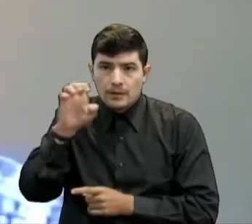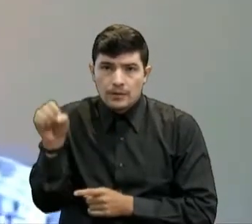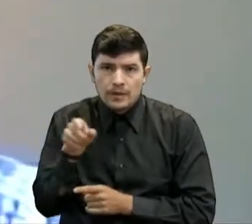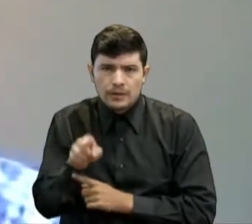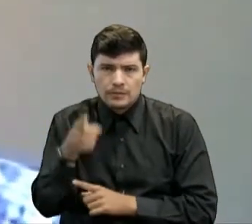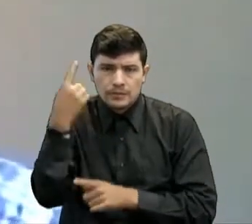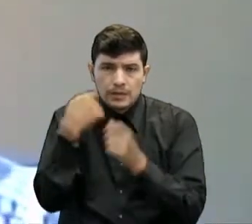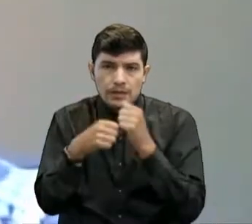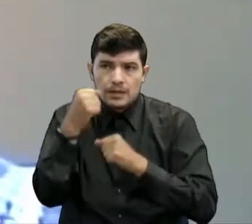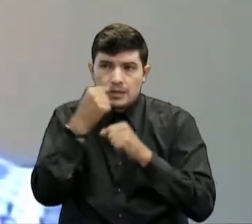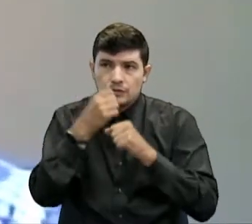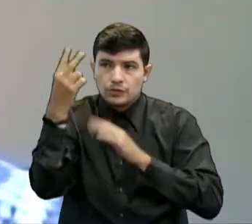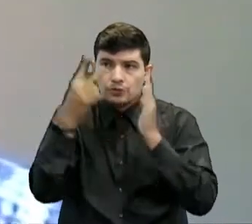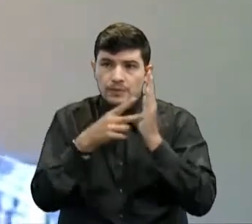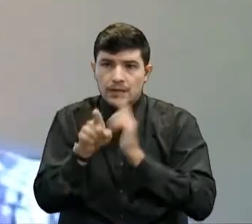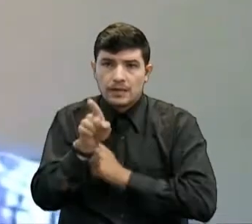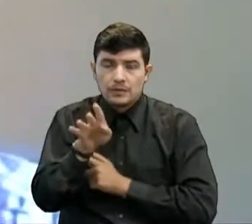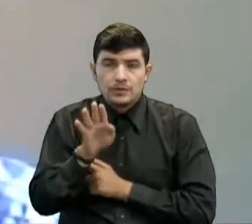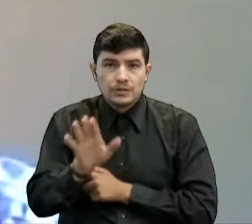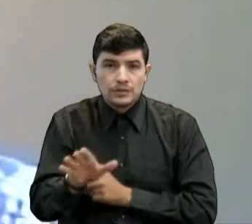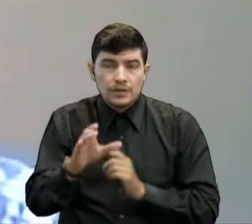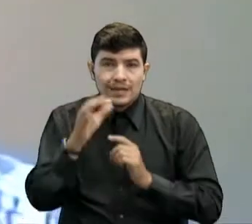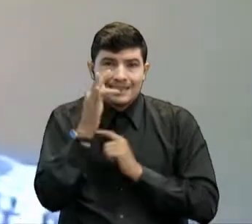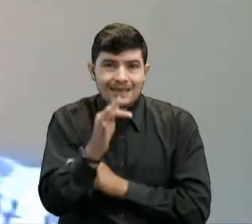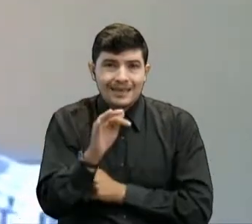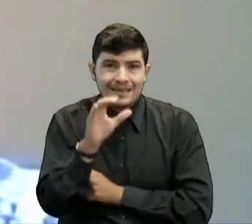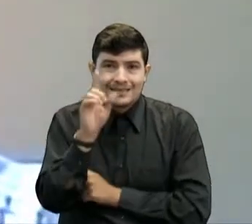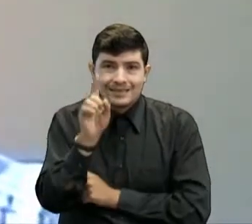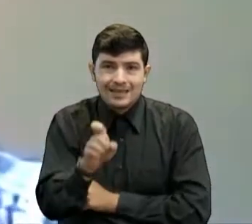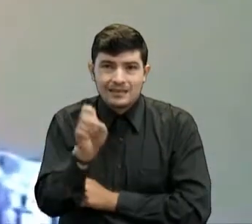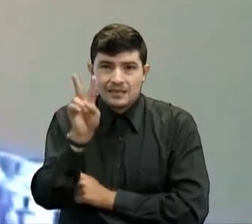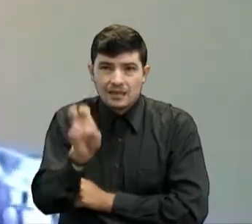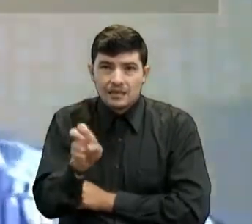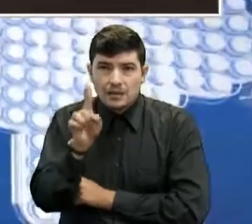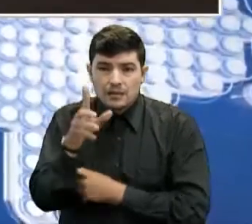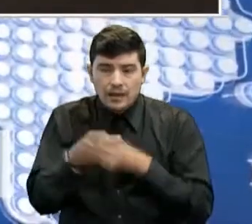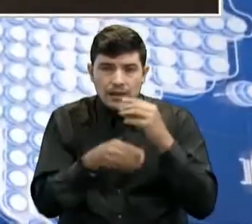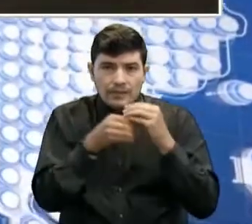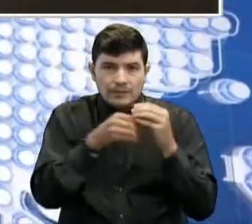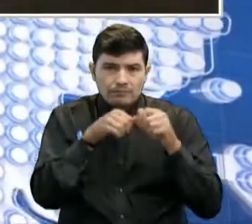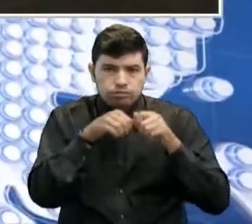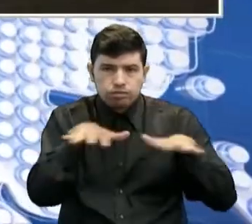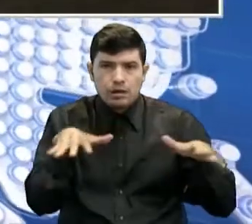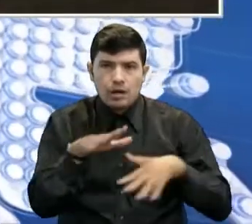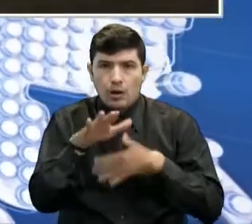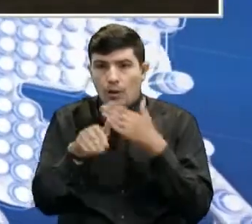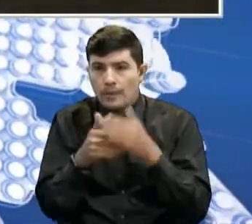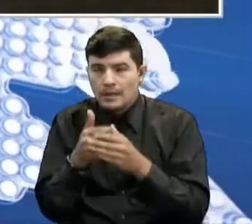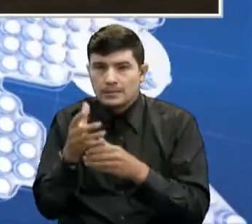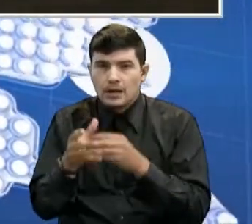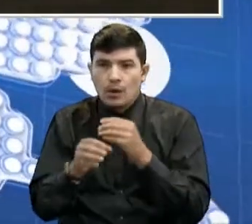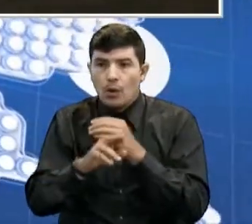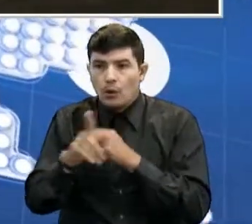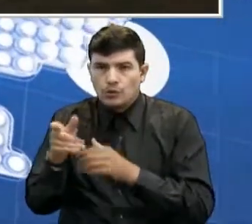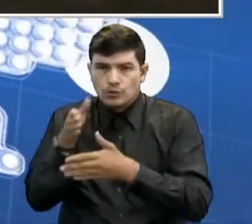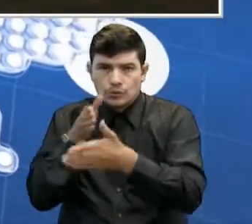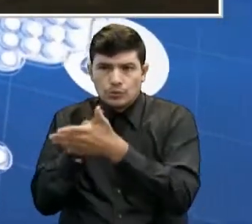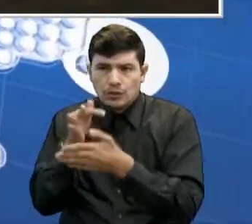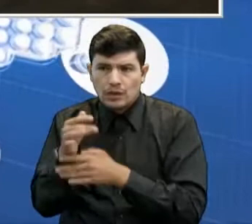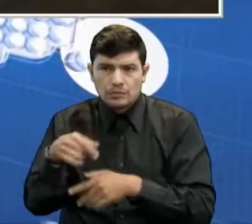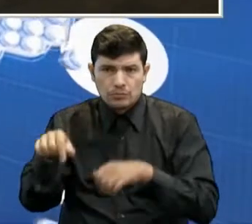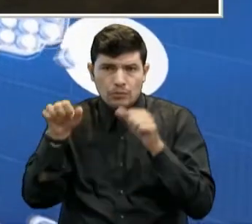Corte Constitucional en la T361, se replicó en los demás 36 páramos del país, otros fallos de tutela están llamados a